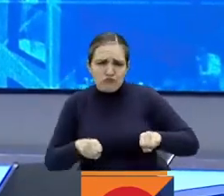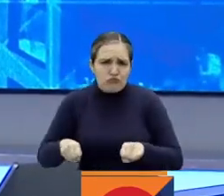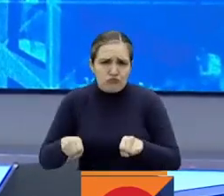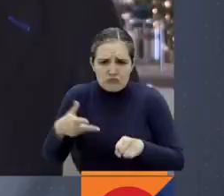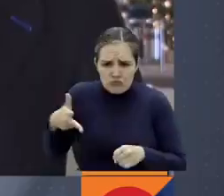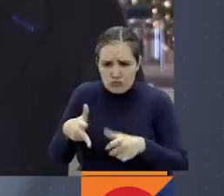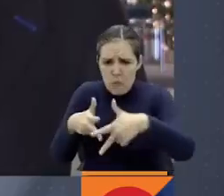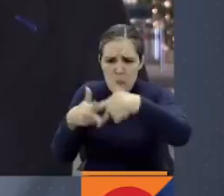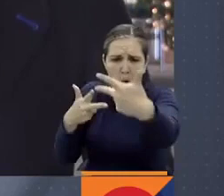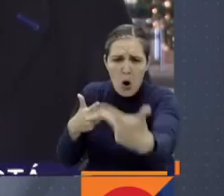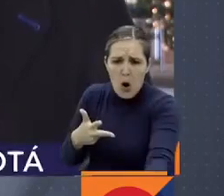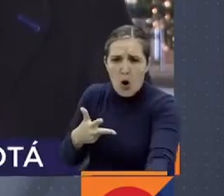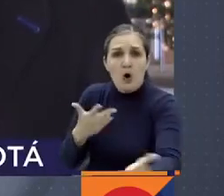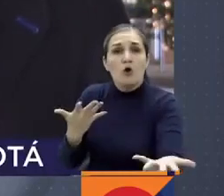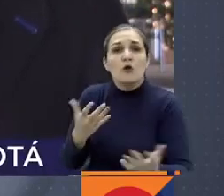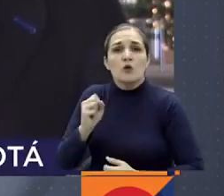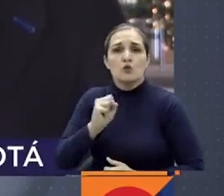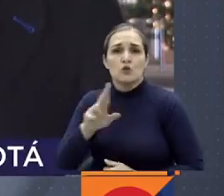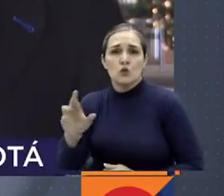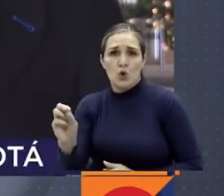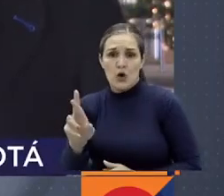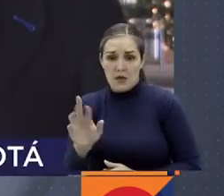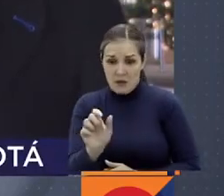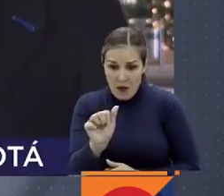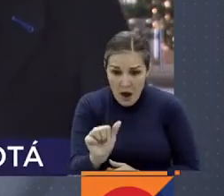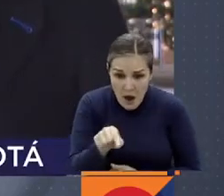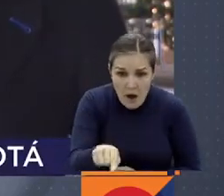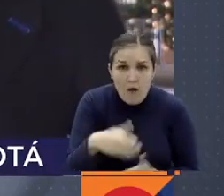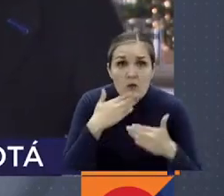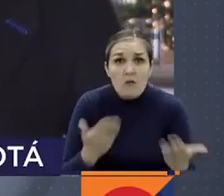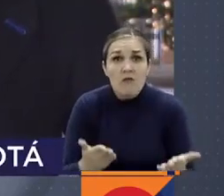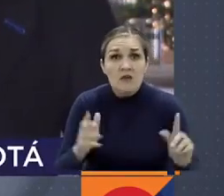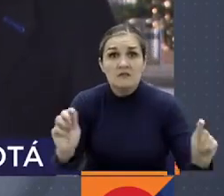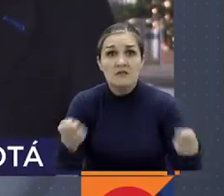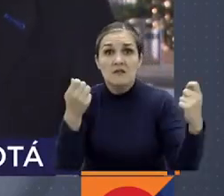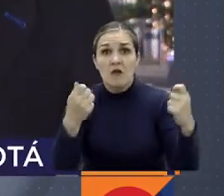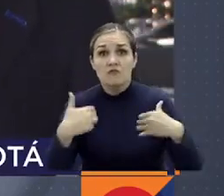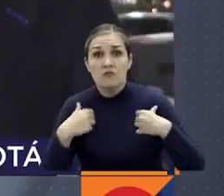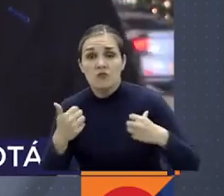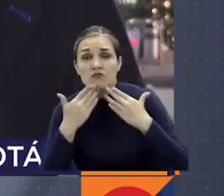Bogotá. Edwin Suá, buenas noches. ¿Cuál es el estado de salud de la menor?